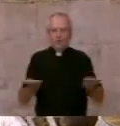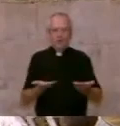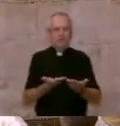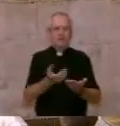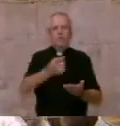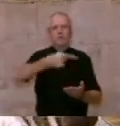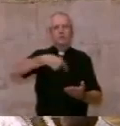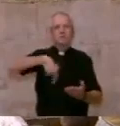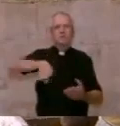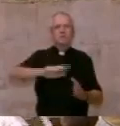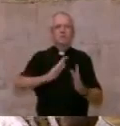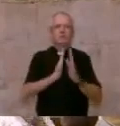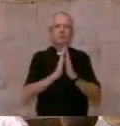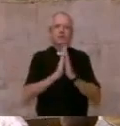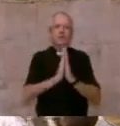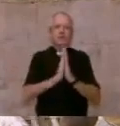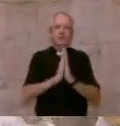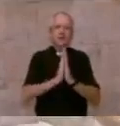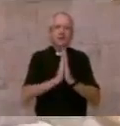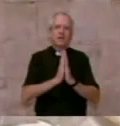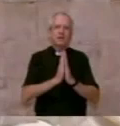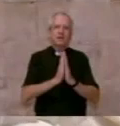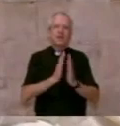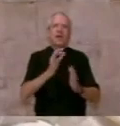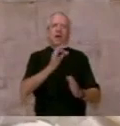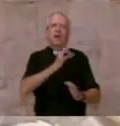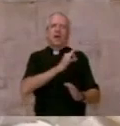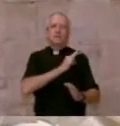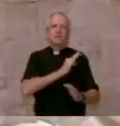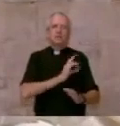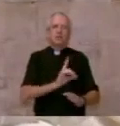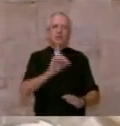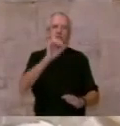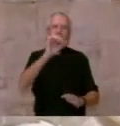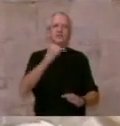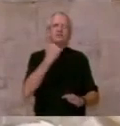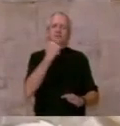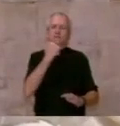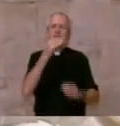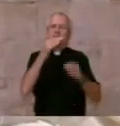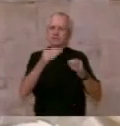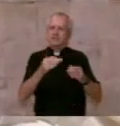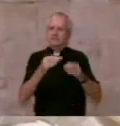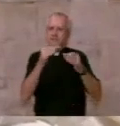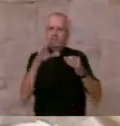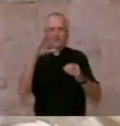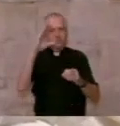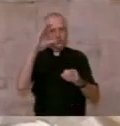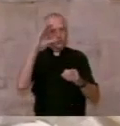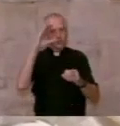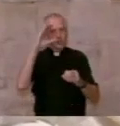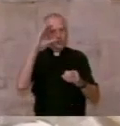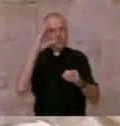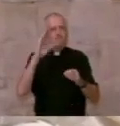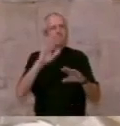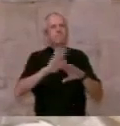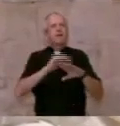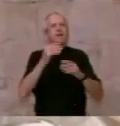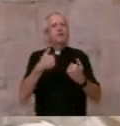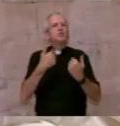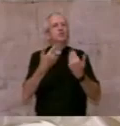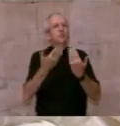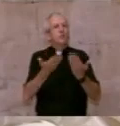Presentemos con toda confianza nuestras súplicas y peticiones a nuestro Dios que sabe siempre escuchar para que nos